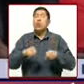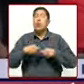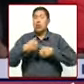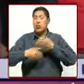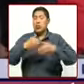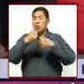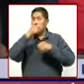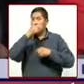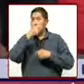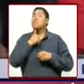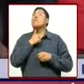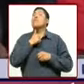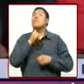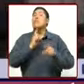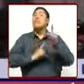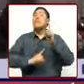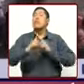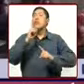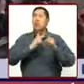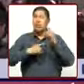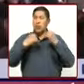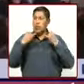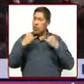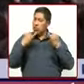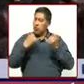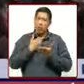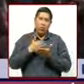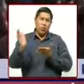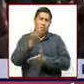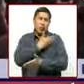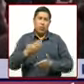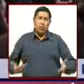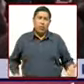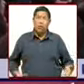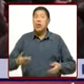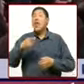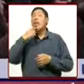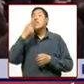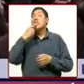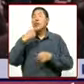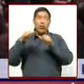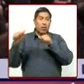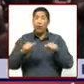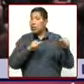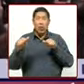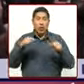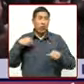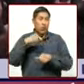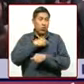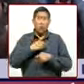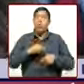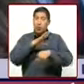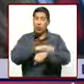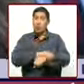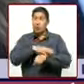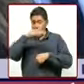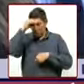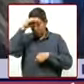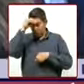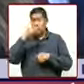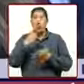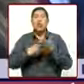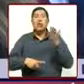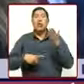seguir resistiendo cualquier intentona golpista. Inmediato inician las acciones para que podamos detener a ese individuo